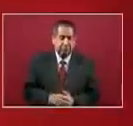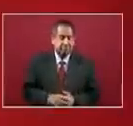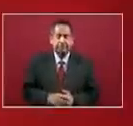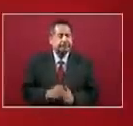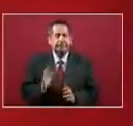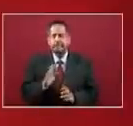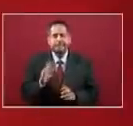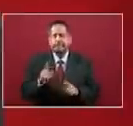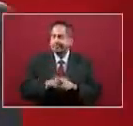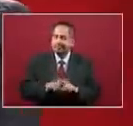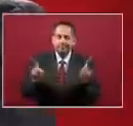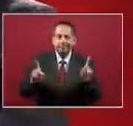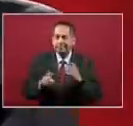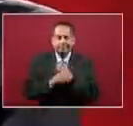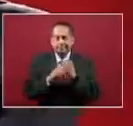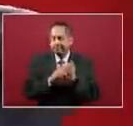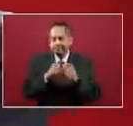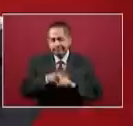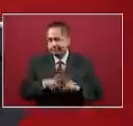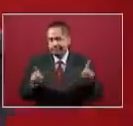Este es otro asunto.